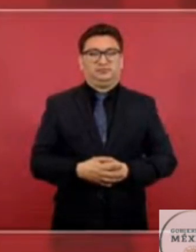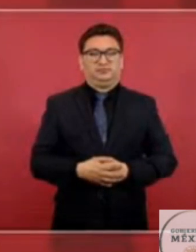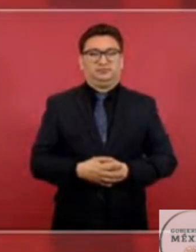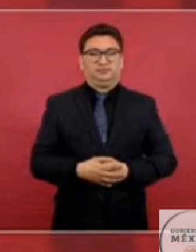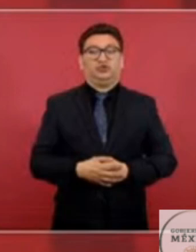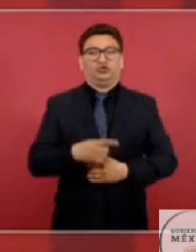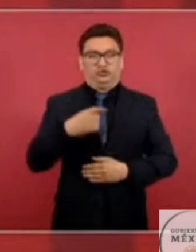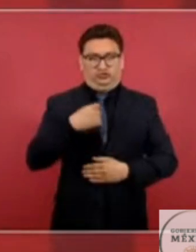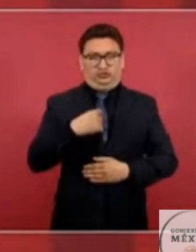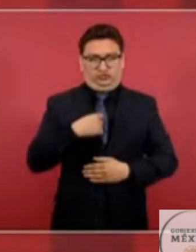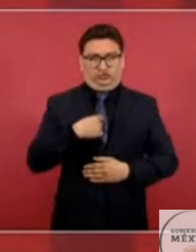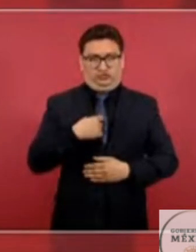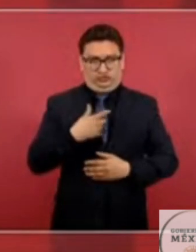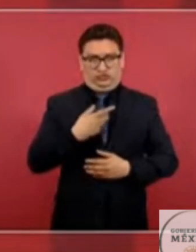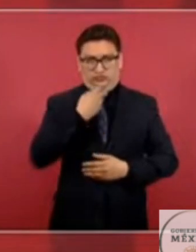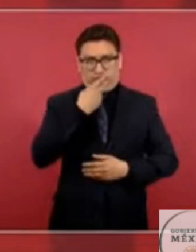sobre